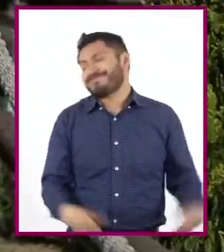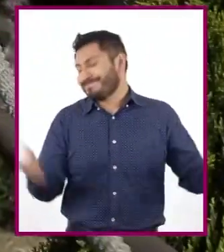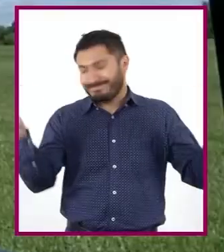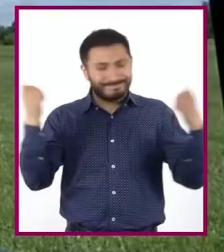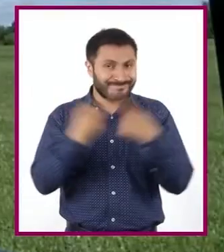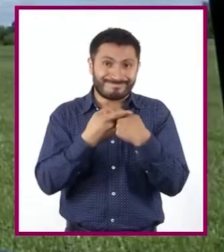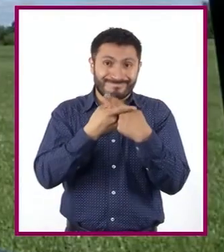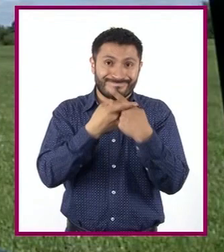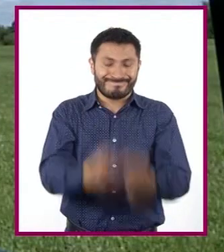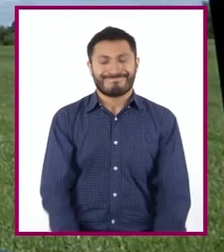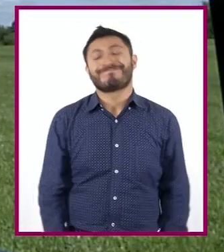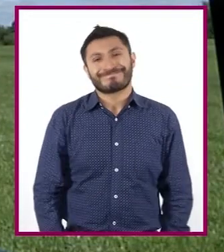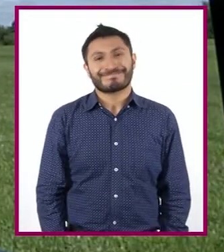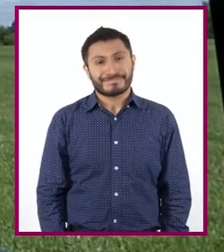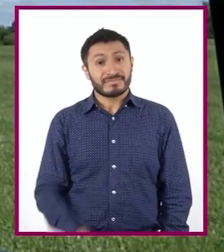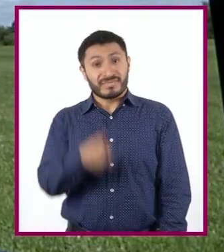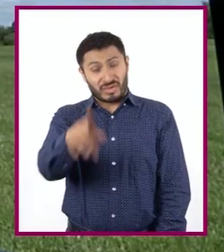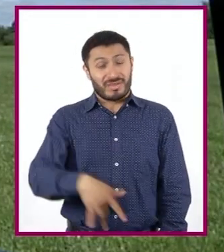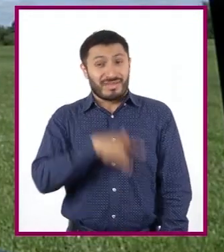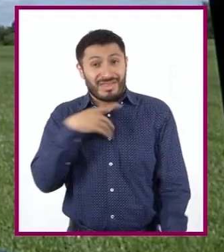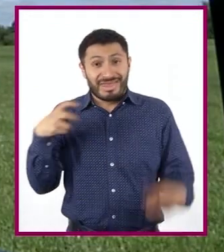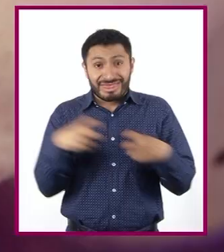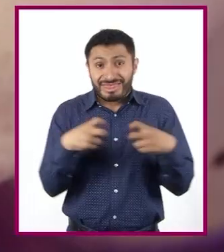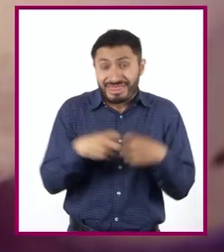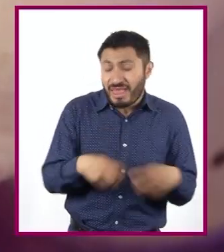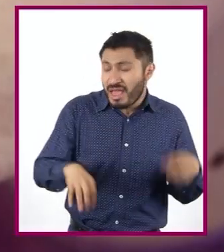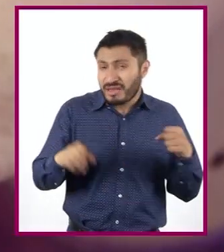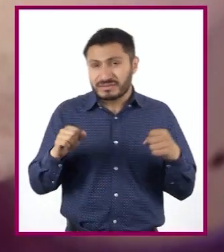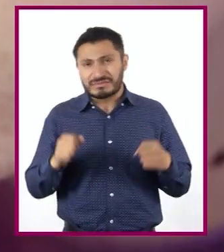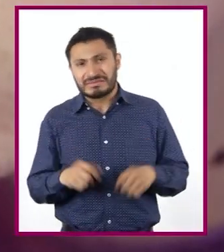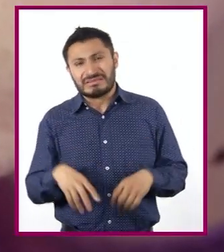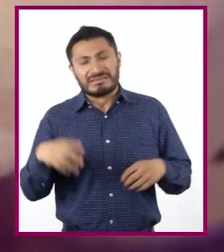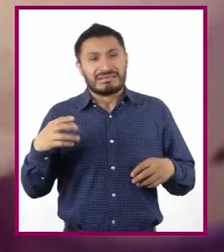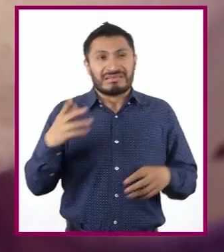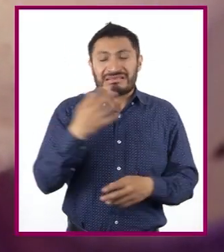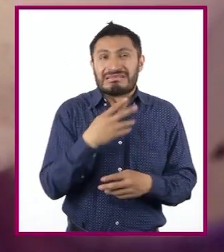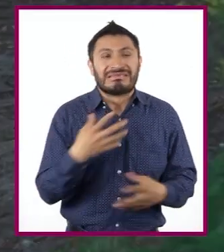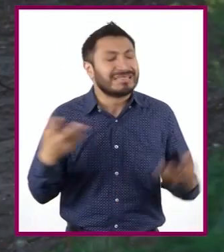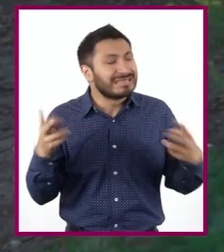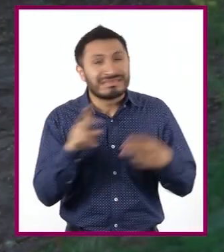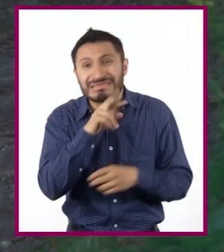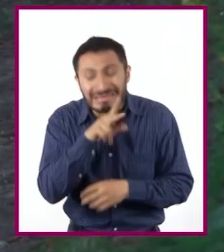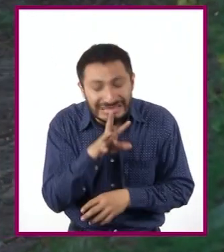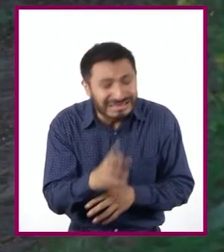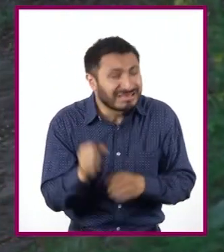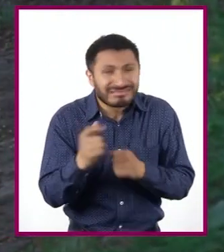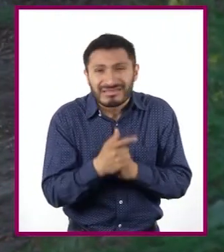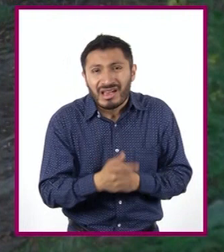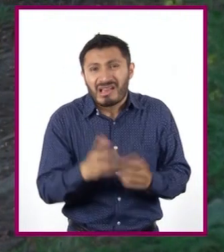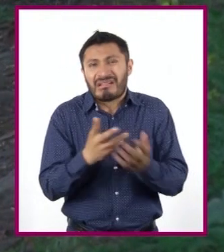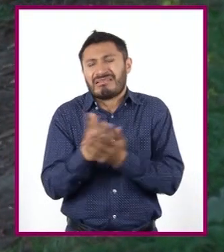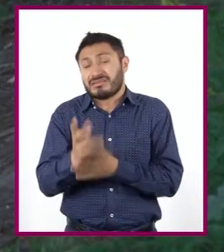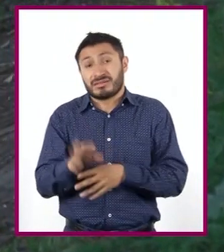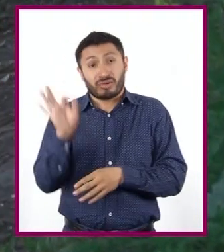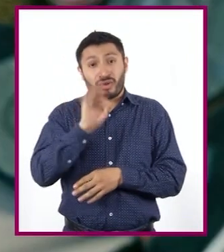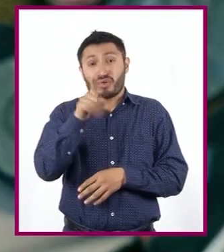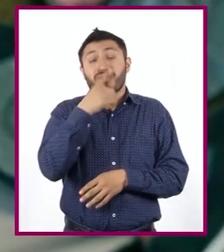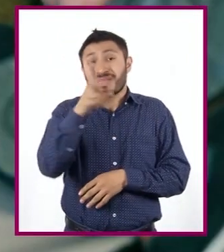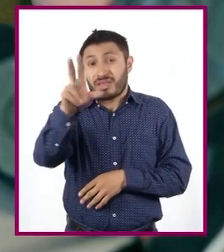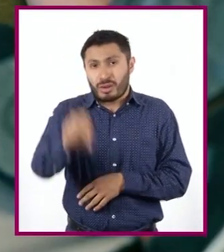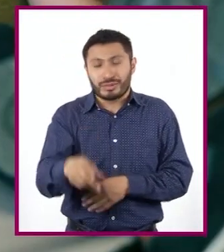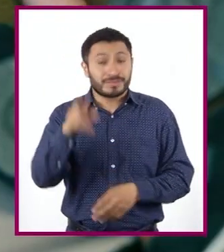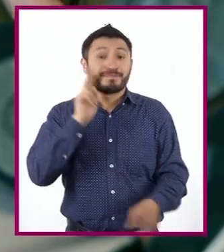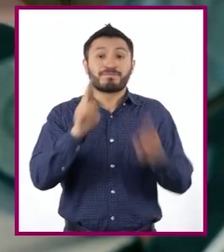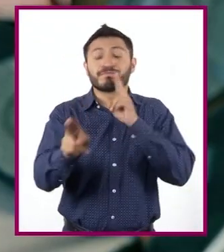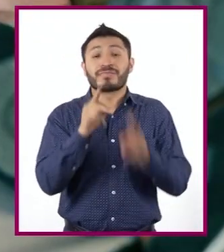Nadie está nunca preparado para Orange Road. Esa sentencia de Truman aumentó mi intriga por la carretera de la que